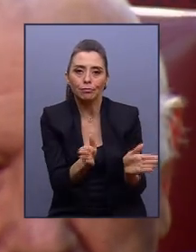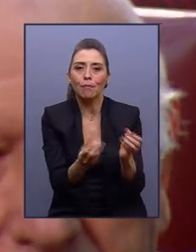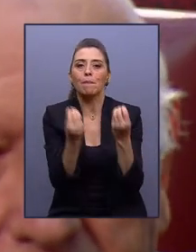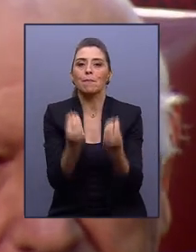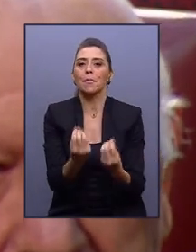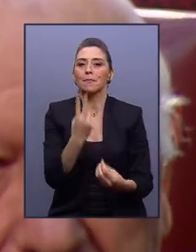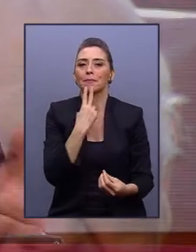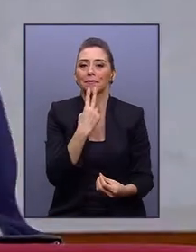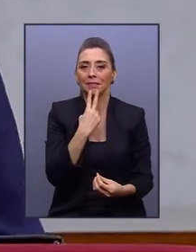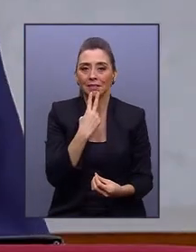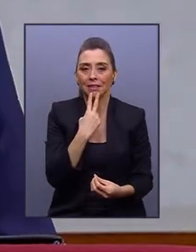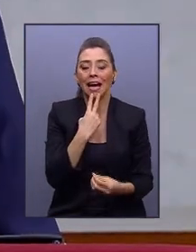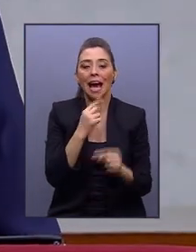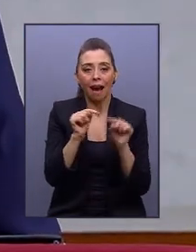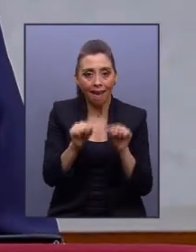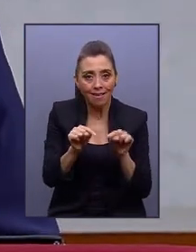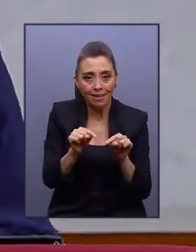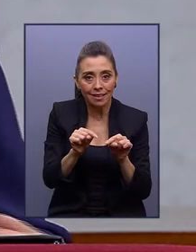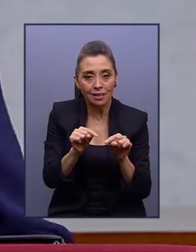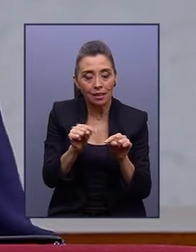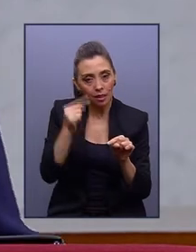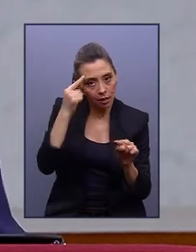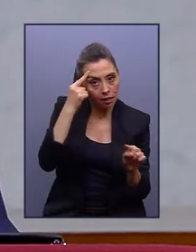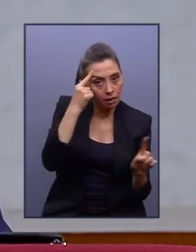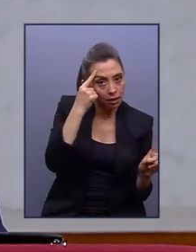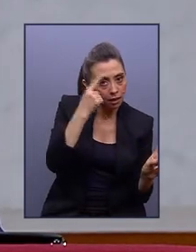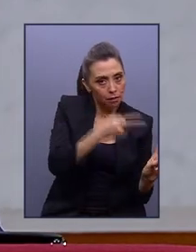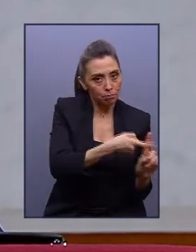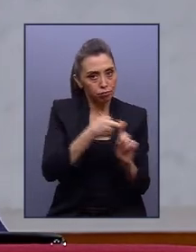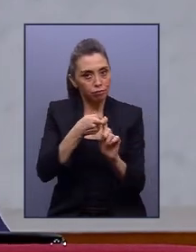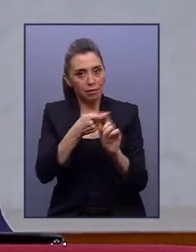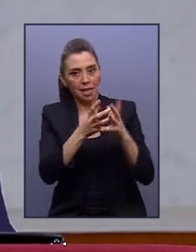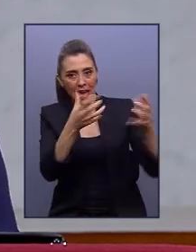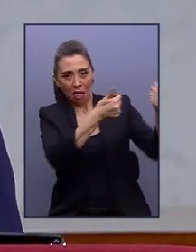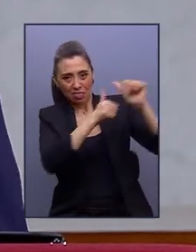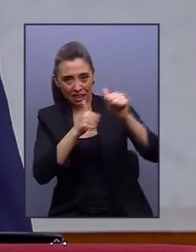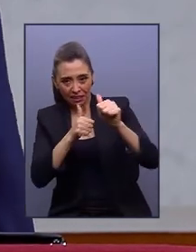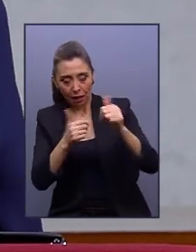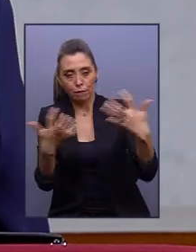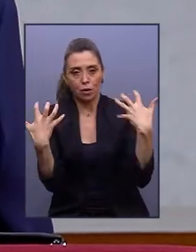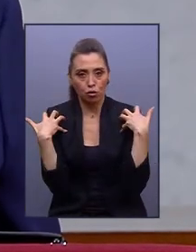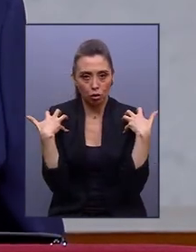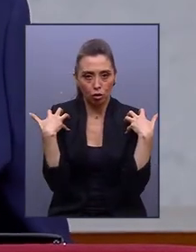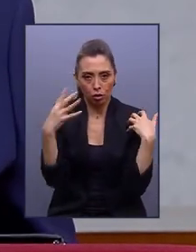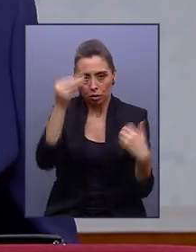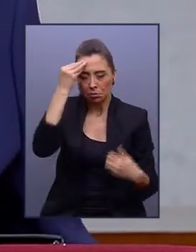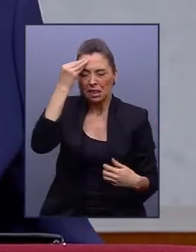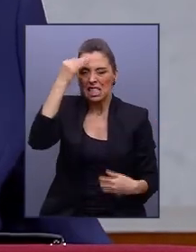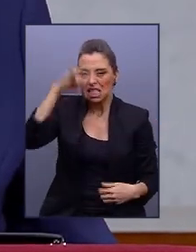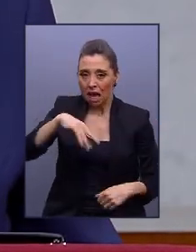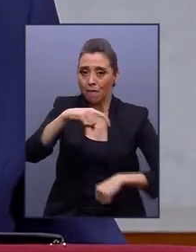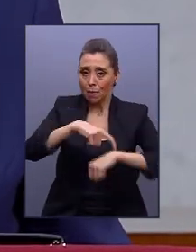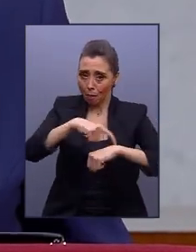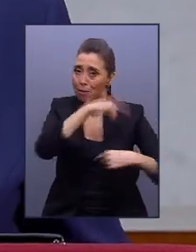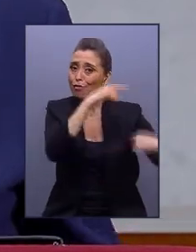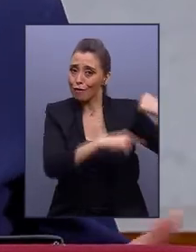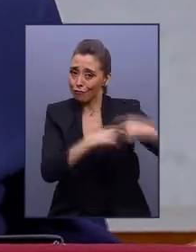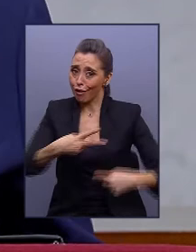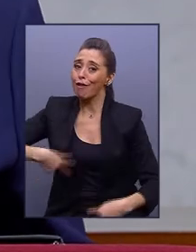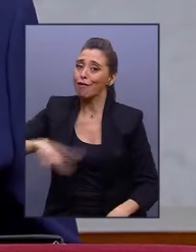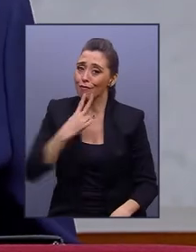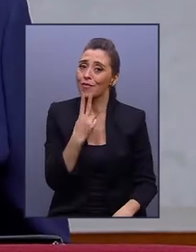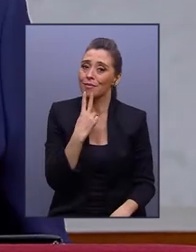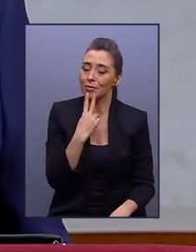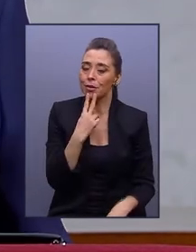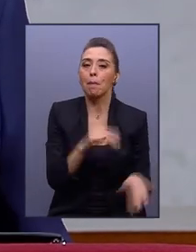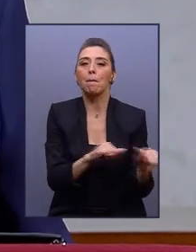vida. Es desde ahí que tomamos en nuestras manos estos desafíos gigantescos con conciencia del momento histórico que nos toca vivir y al mismo